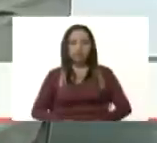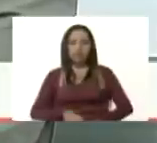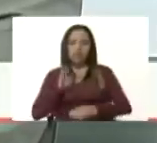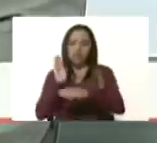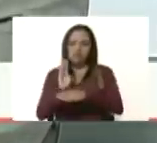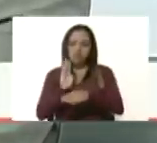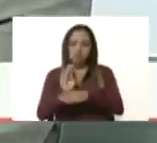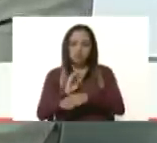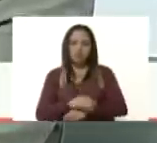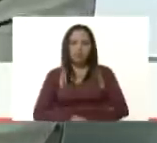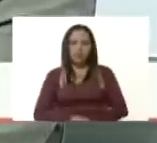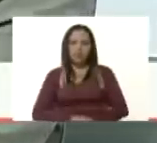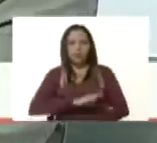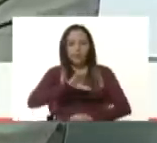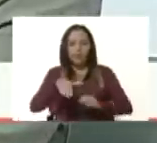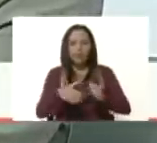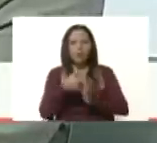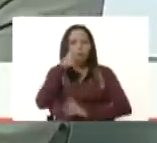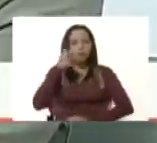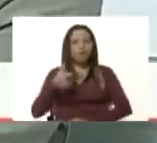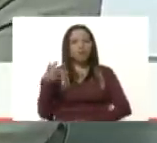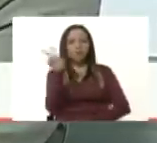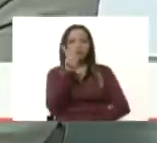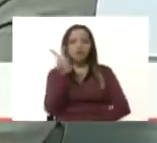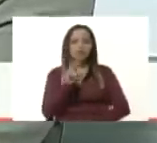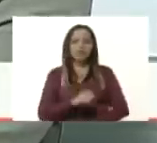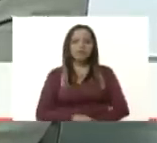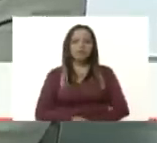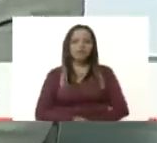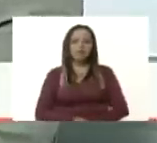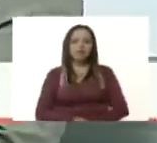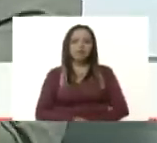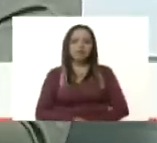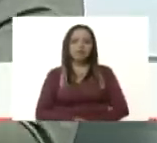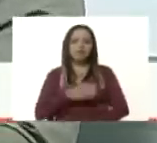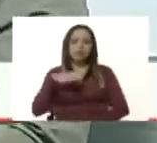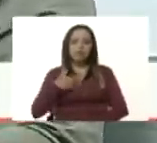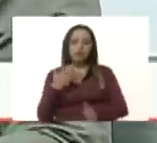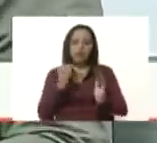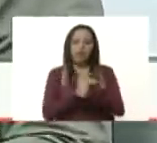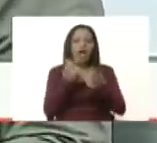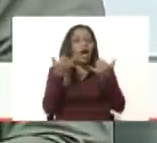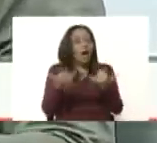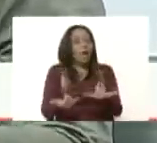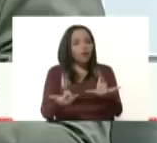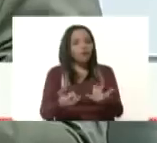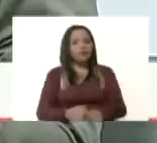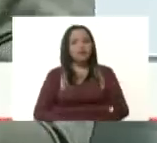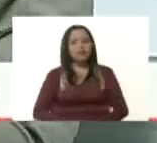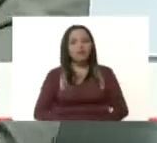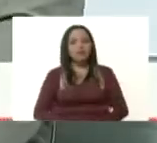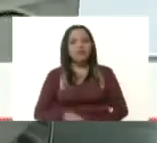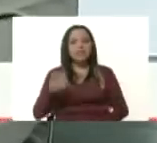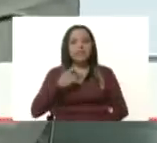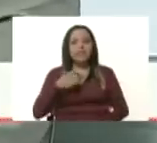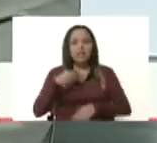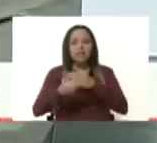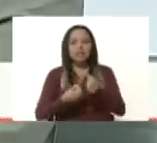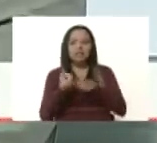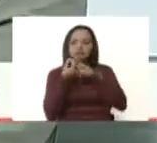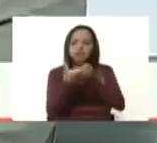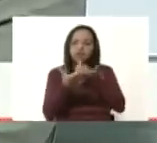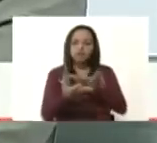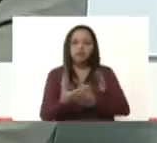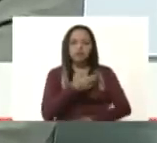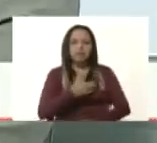protección de todo nuestro pueblo, de todo el pueblo venezolano. Para llegar a este momento, es necesario hacer una narrativa, presidente,